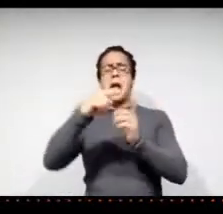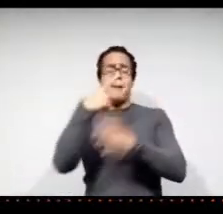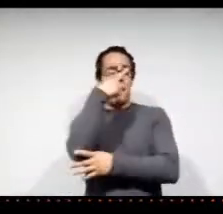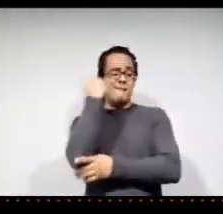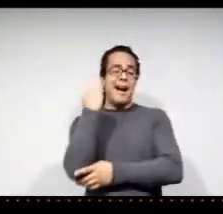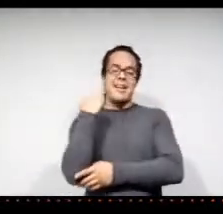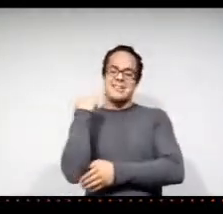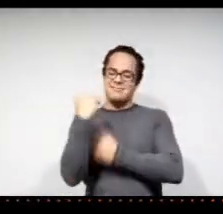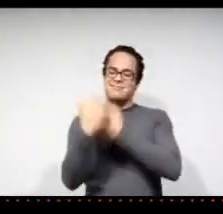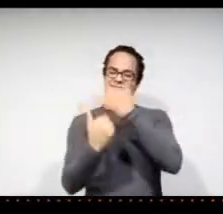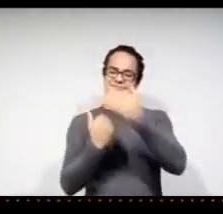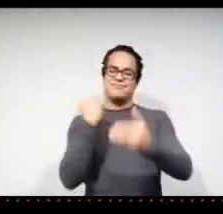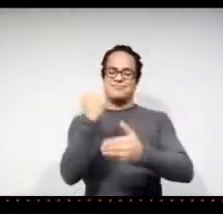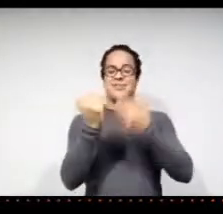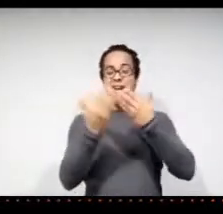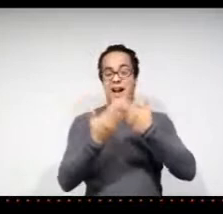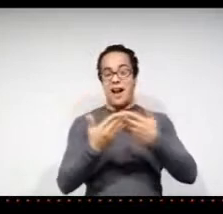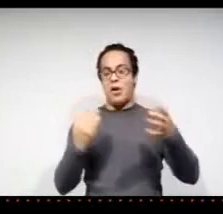transitar ahorita